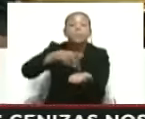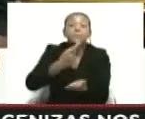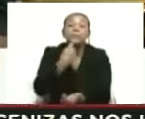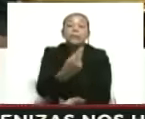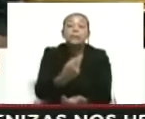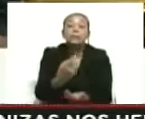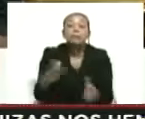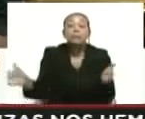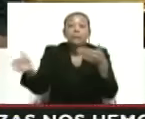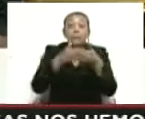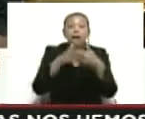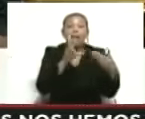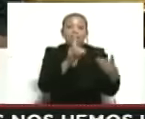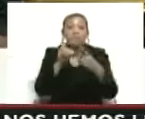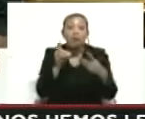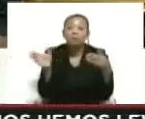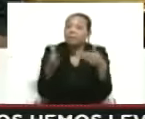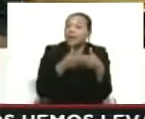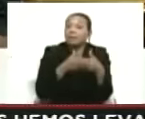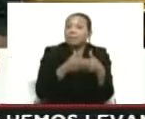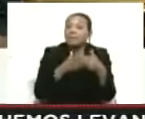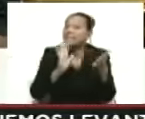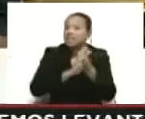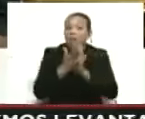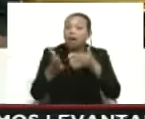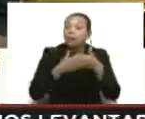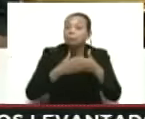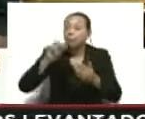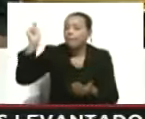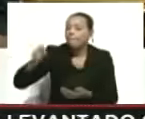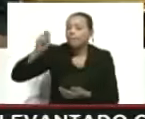Se va a cerrar el debate. Se cierra.